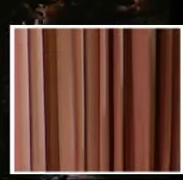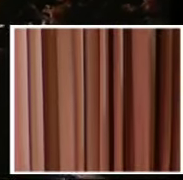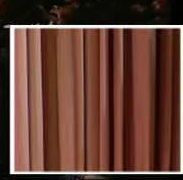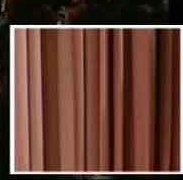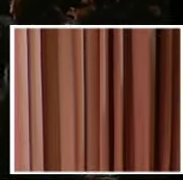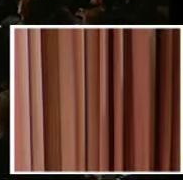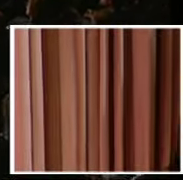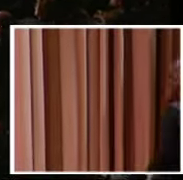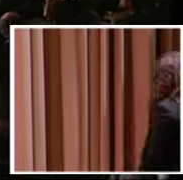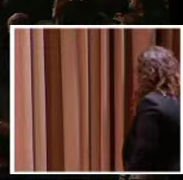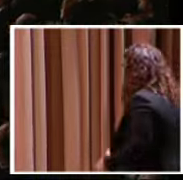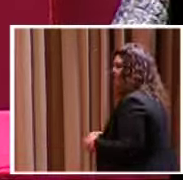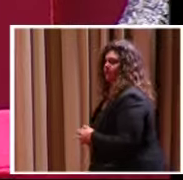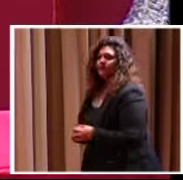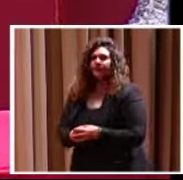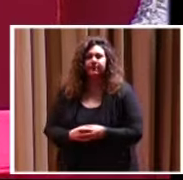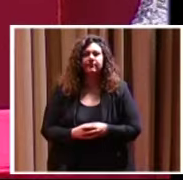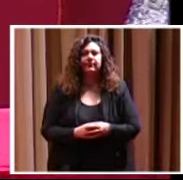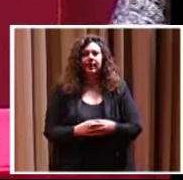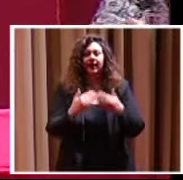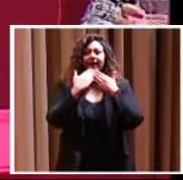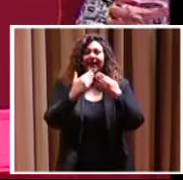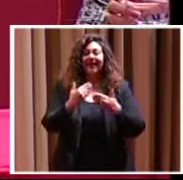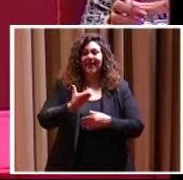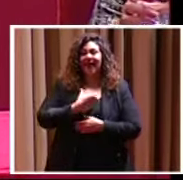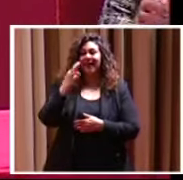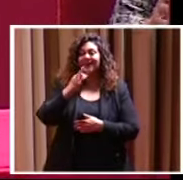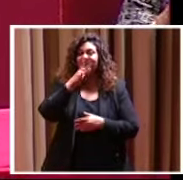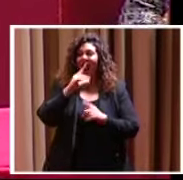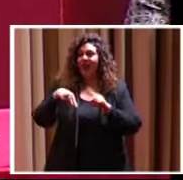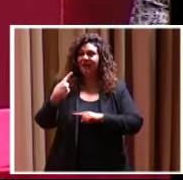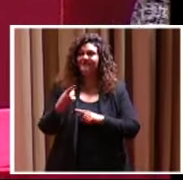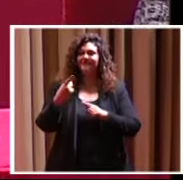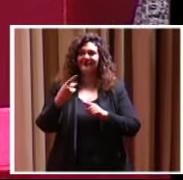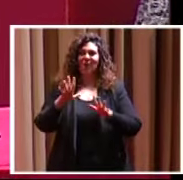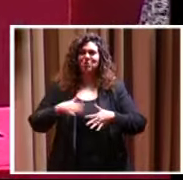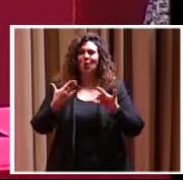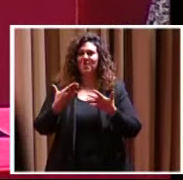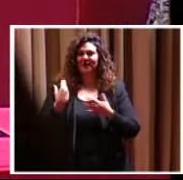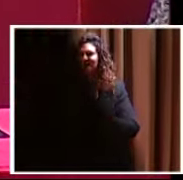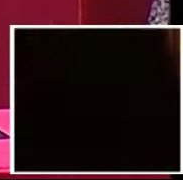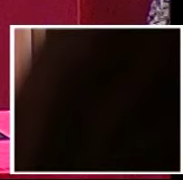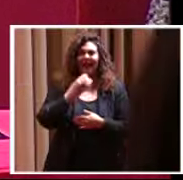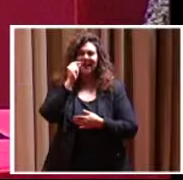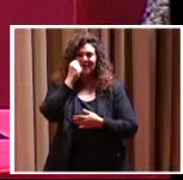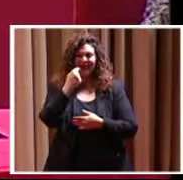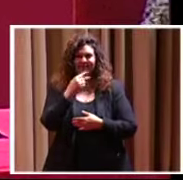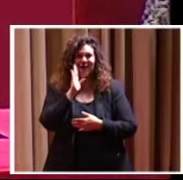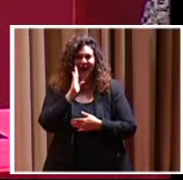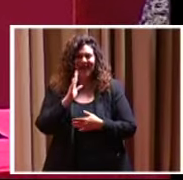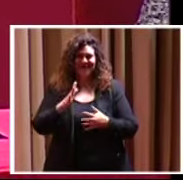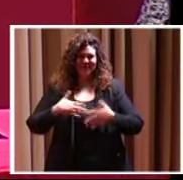continuación vamos a disfrutar de esa pequeña sorpresa a la que hacía referencia nuestra alcaldesa Marifran. Una